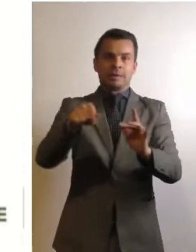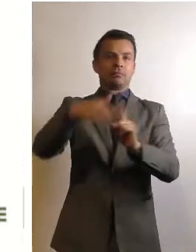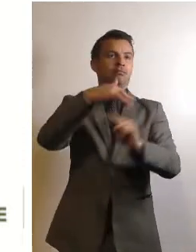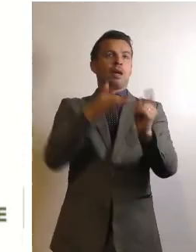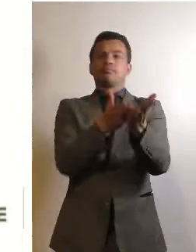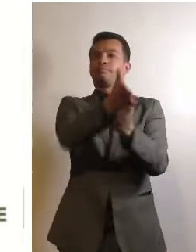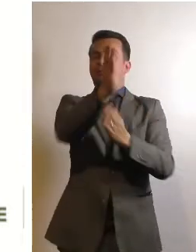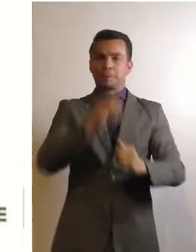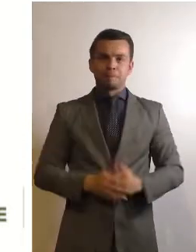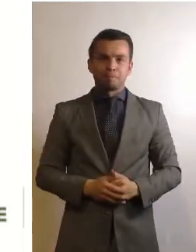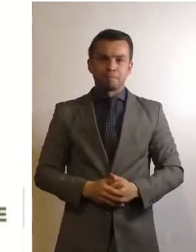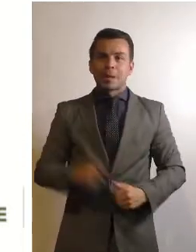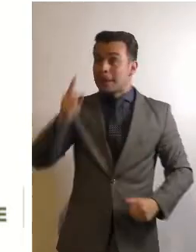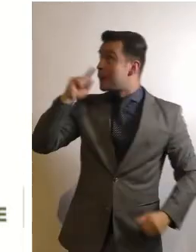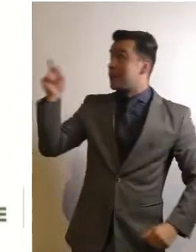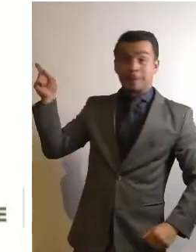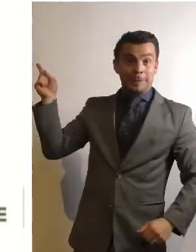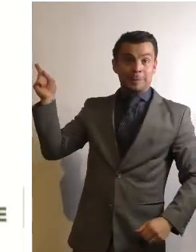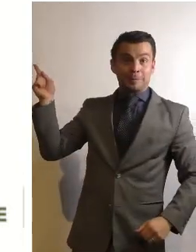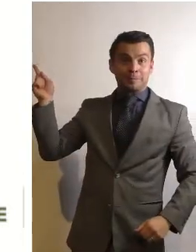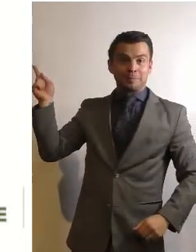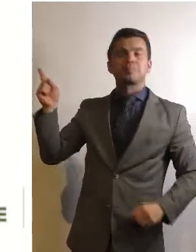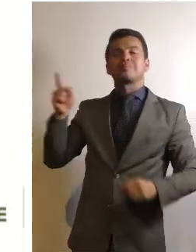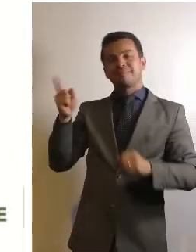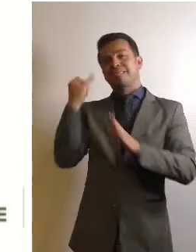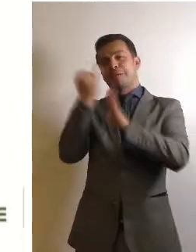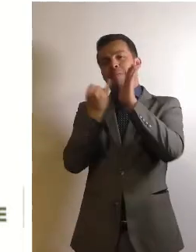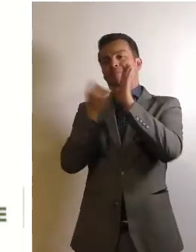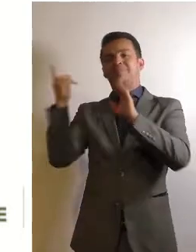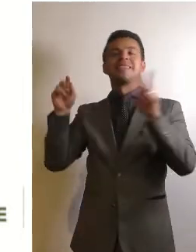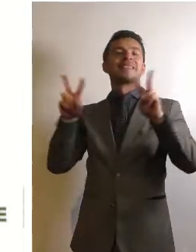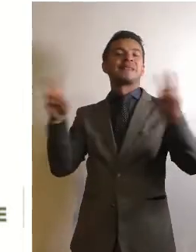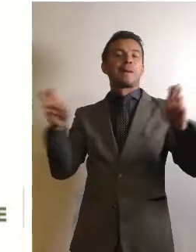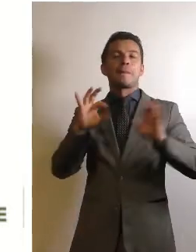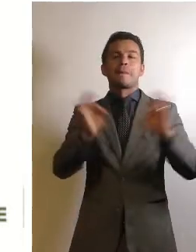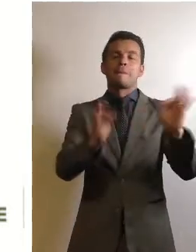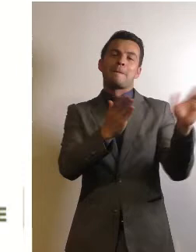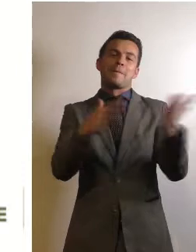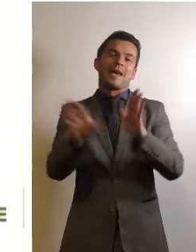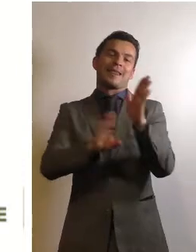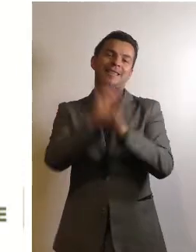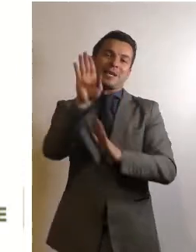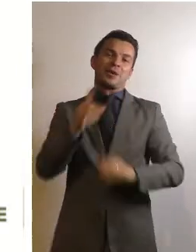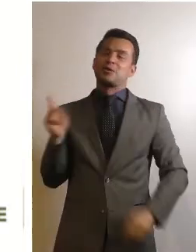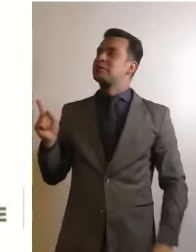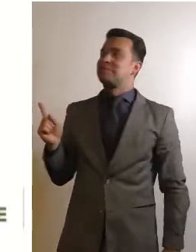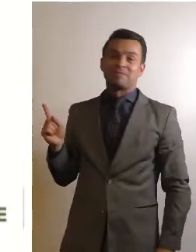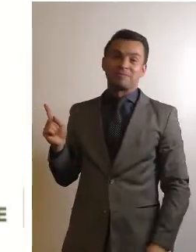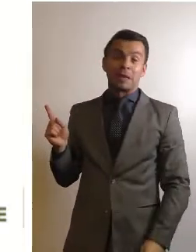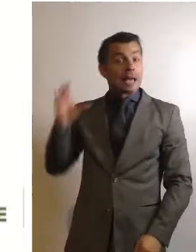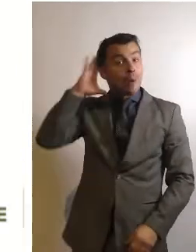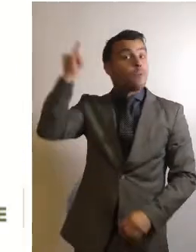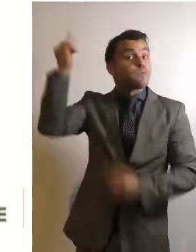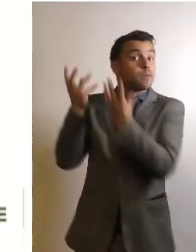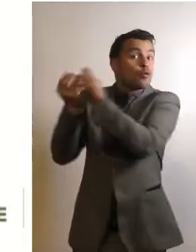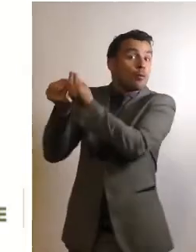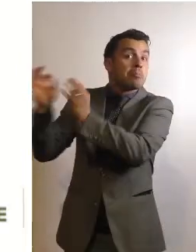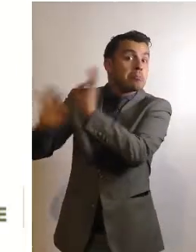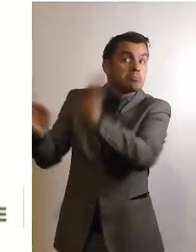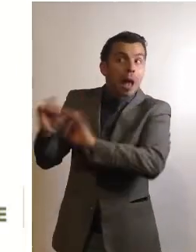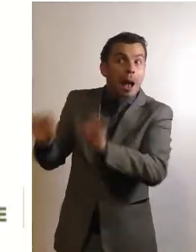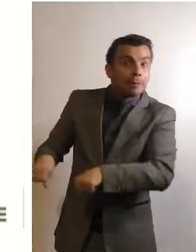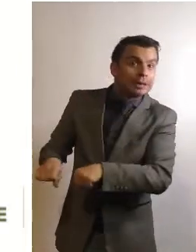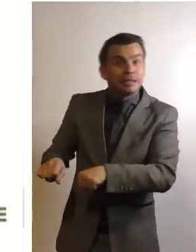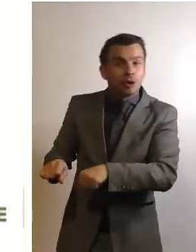Esta es la imagen de nuestro plan de desarrollo que está en este momento en el claustro para aprobación. Tenemos